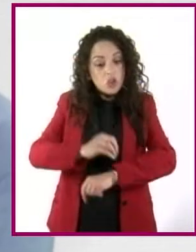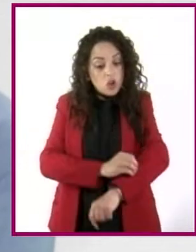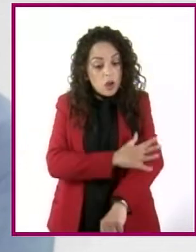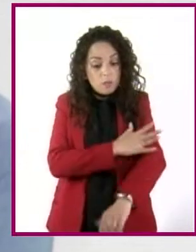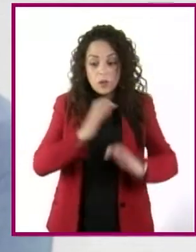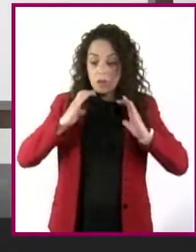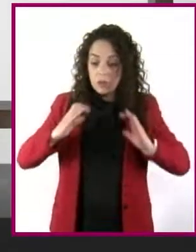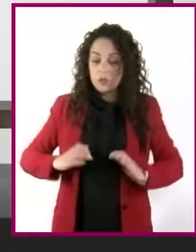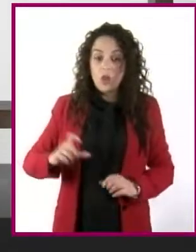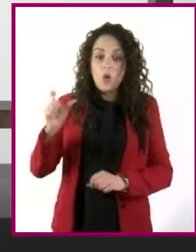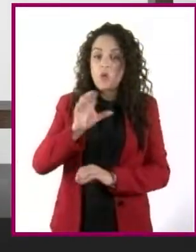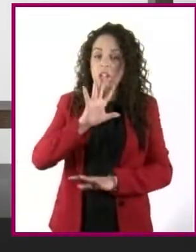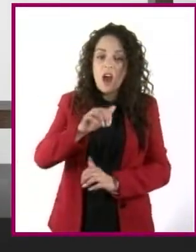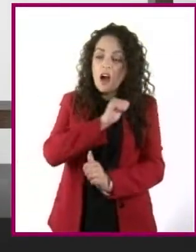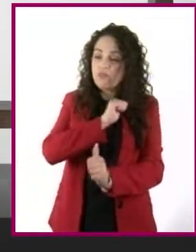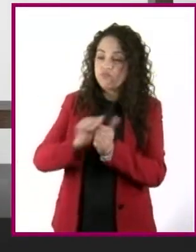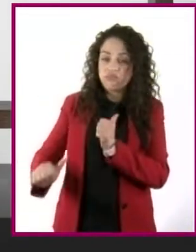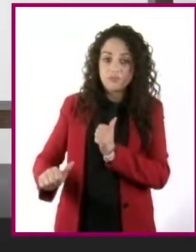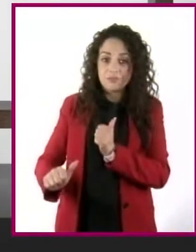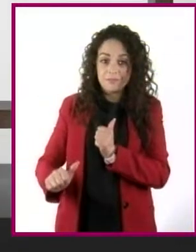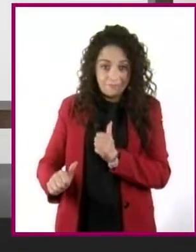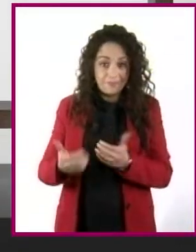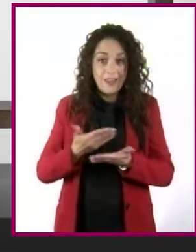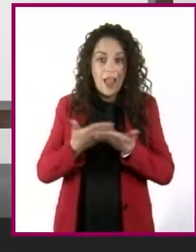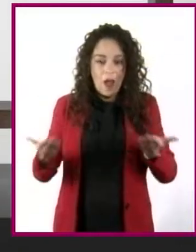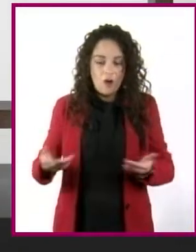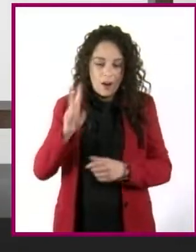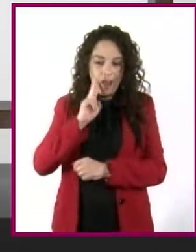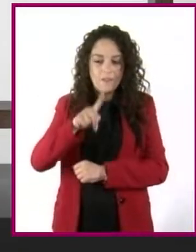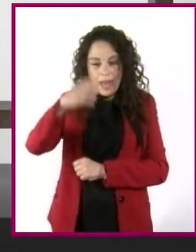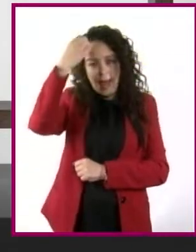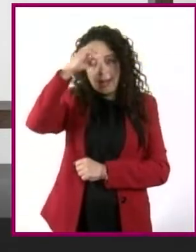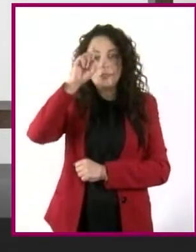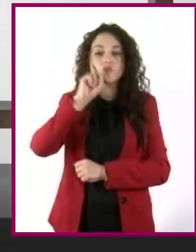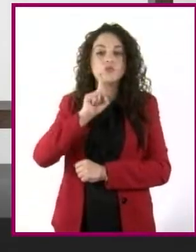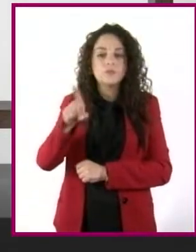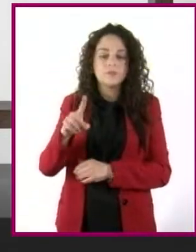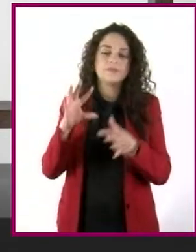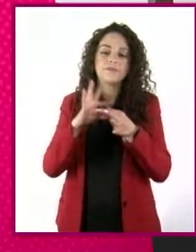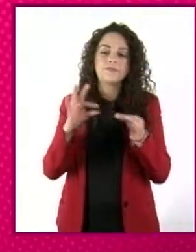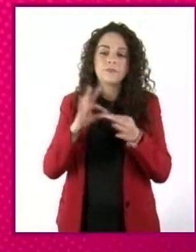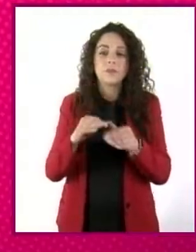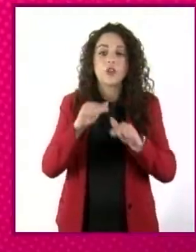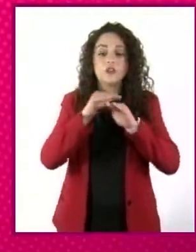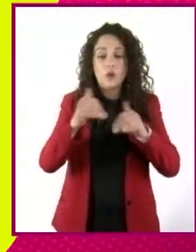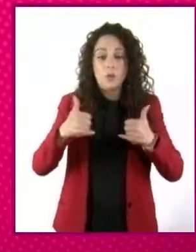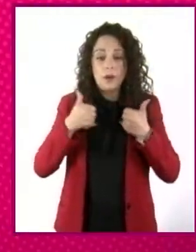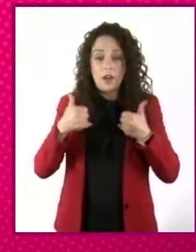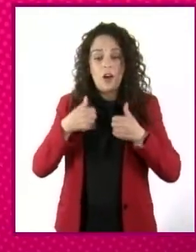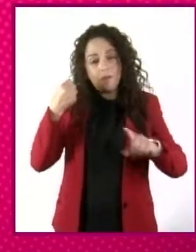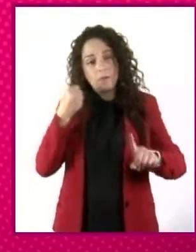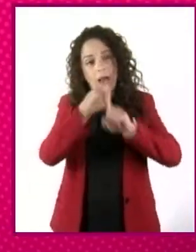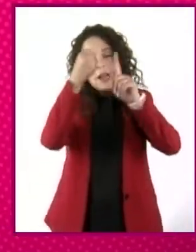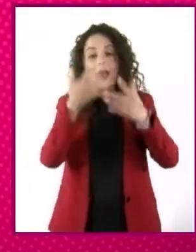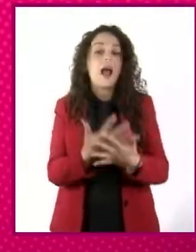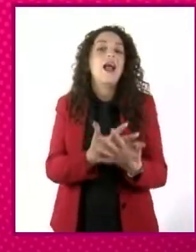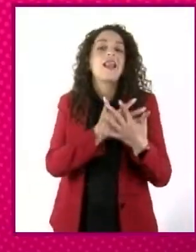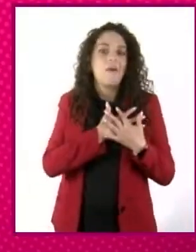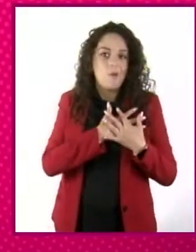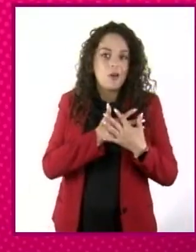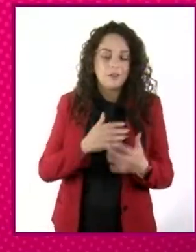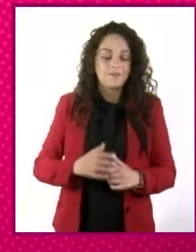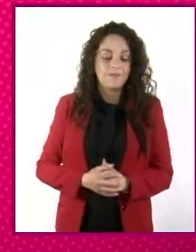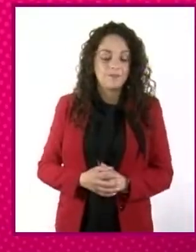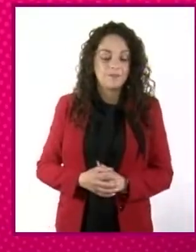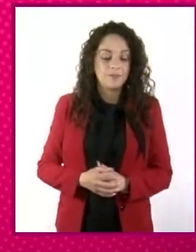vez que se rompen? Ahora veamos qué nos cuenta nuestra experta sobre el impacto del amor en los adolescentes. Yo creo que en la